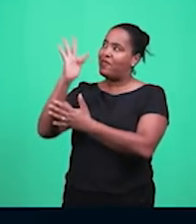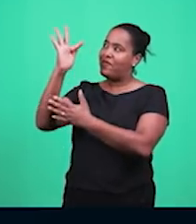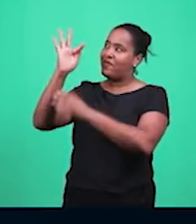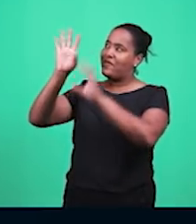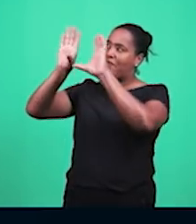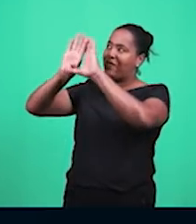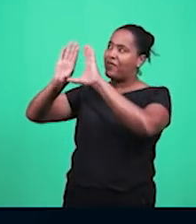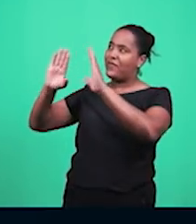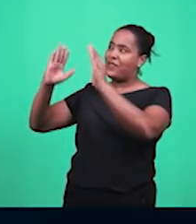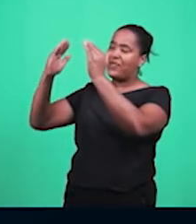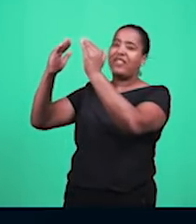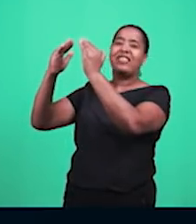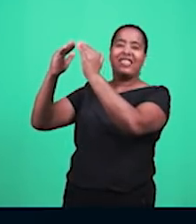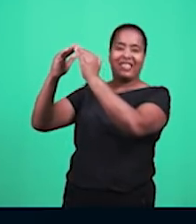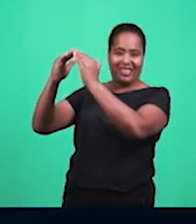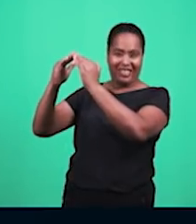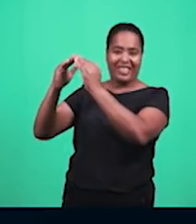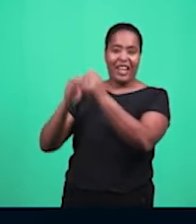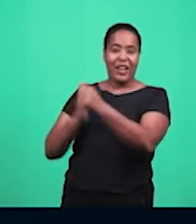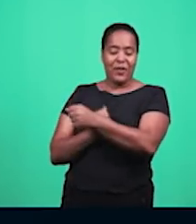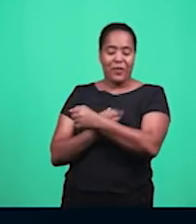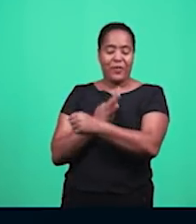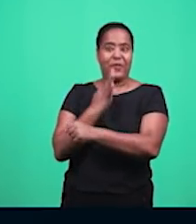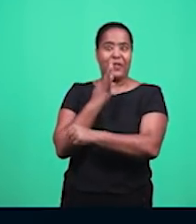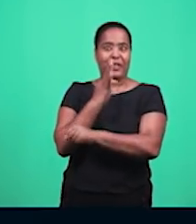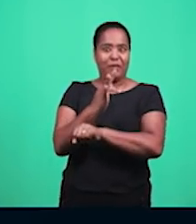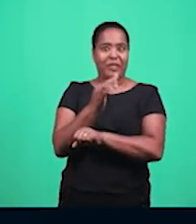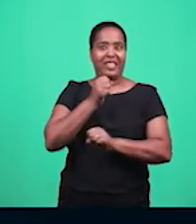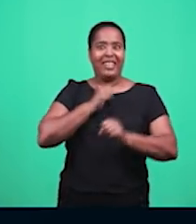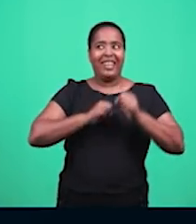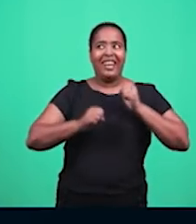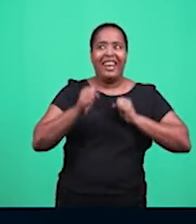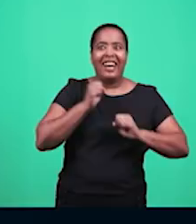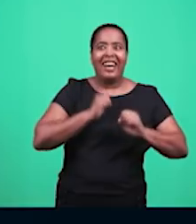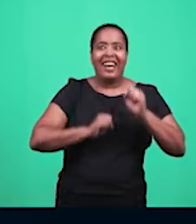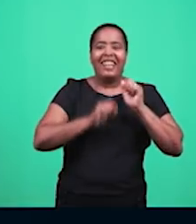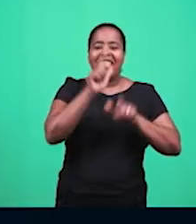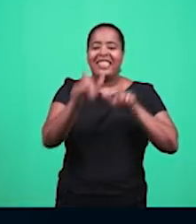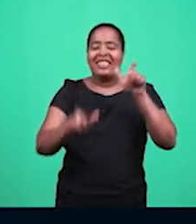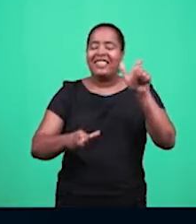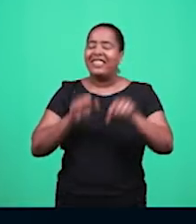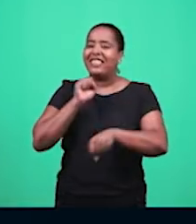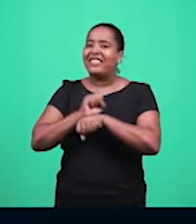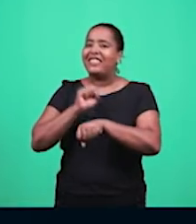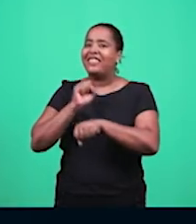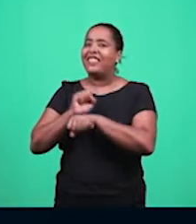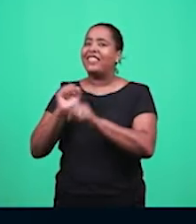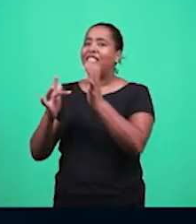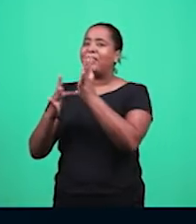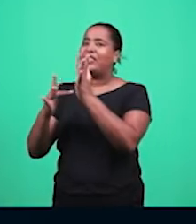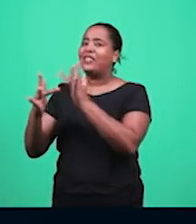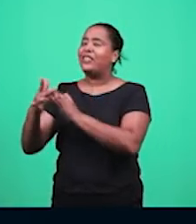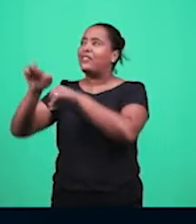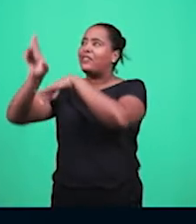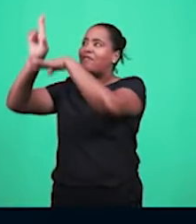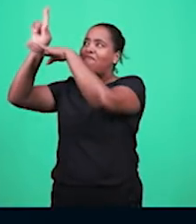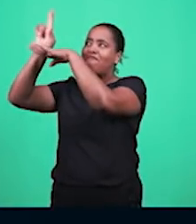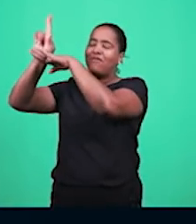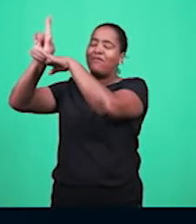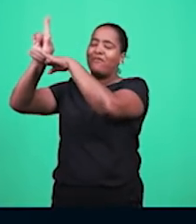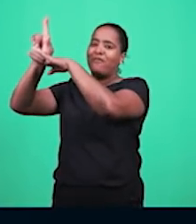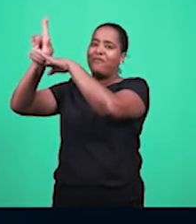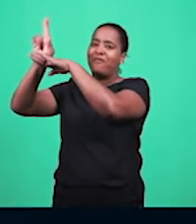cualquiera si no es una esperanza de aquellos que aguardan ansiosamente porque el señor jesús está a las puertas